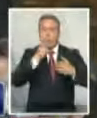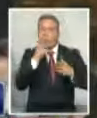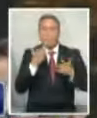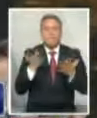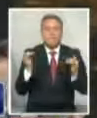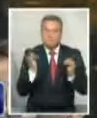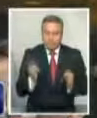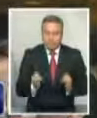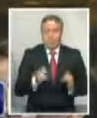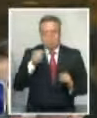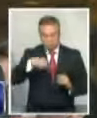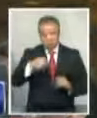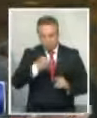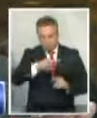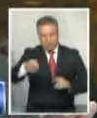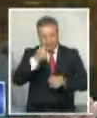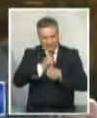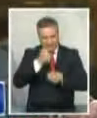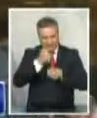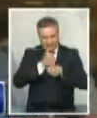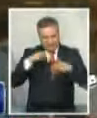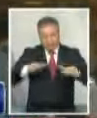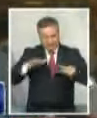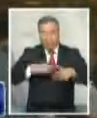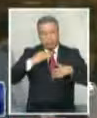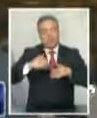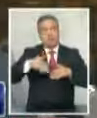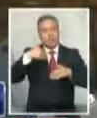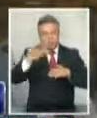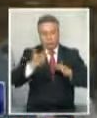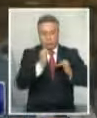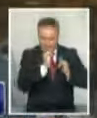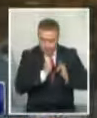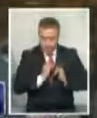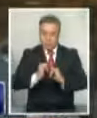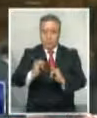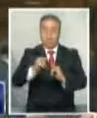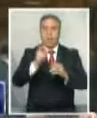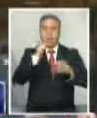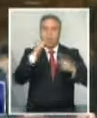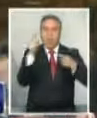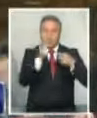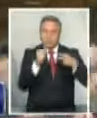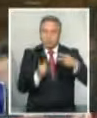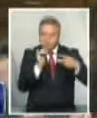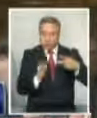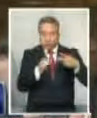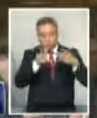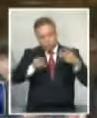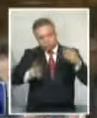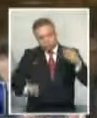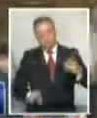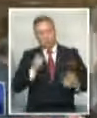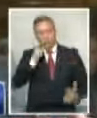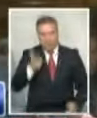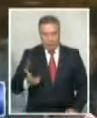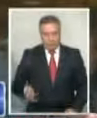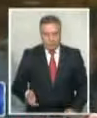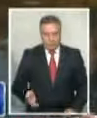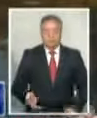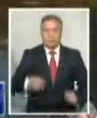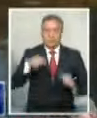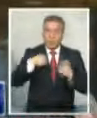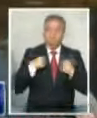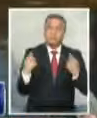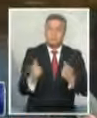de cuáles son las materias en las cuales nosotros estamos disponibles, en cuáles no, así que todavía no lo tenemos resuelto. ¿Tocó el tema en la reunión? Nuestro interés